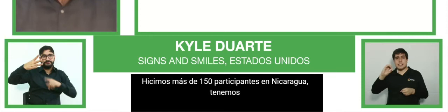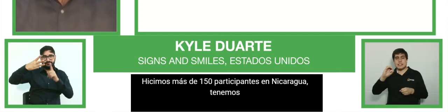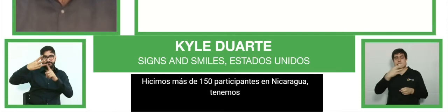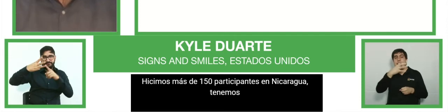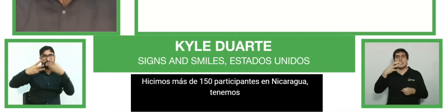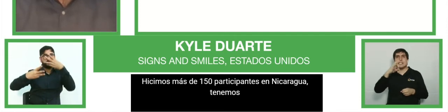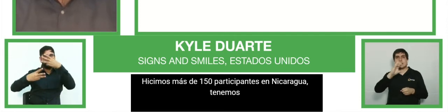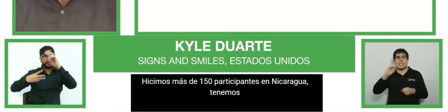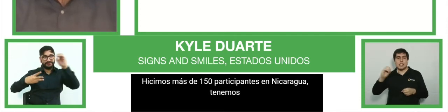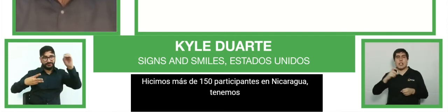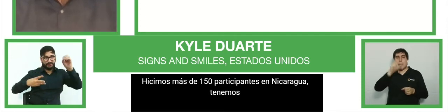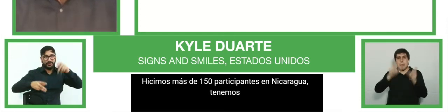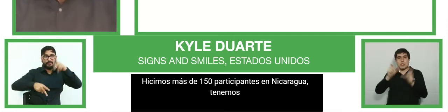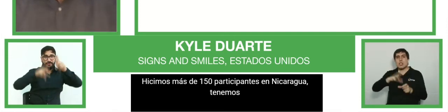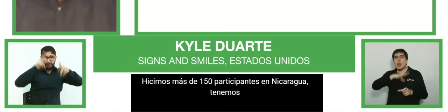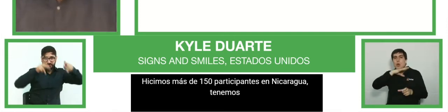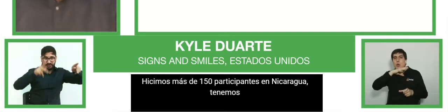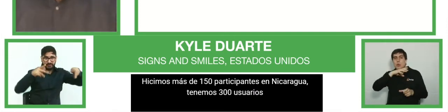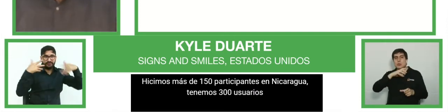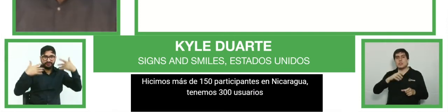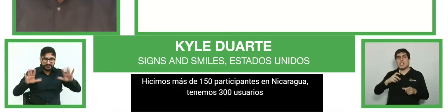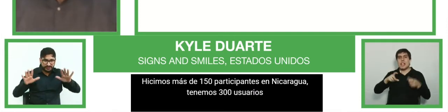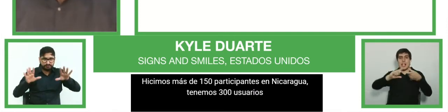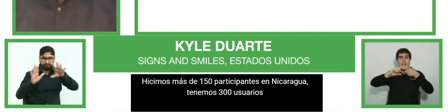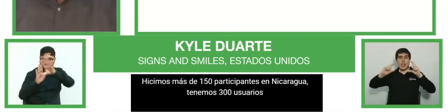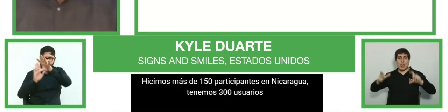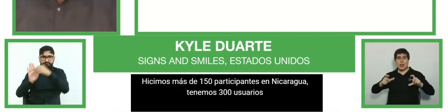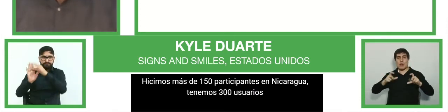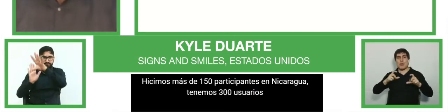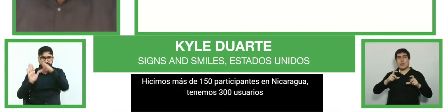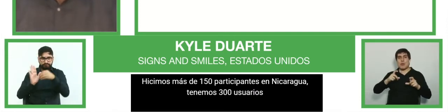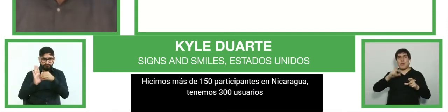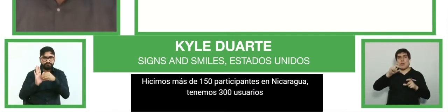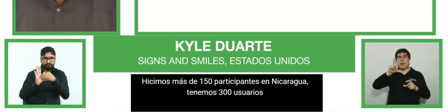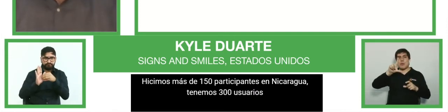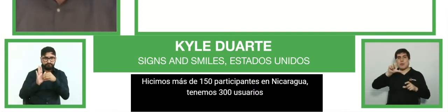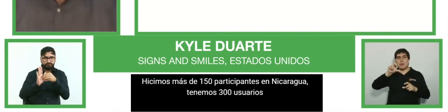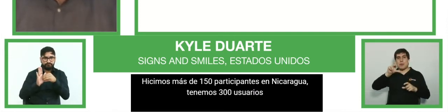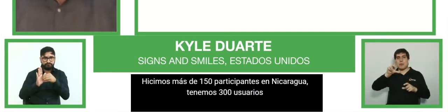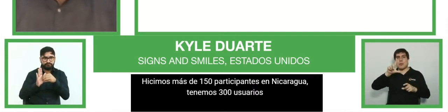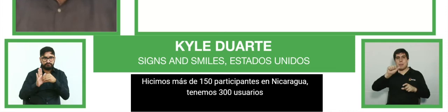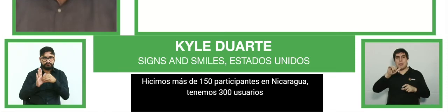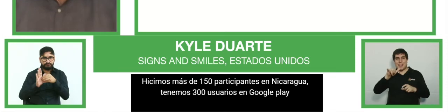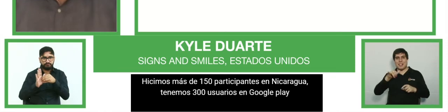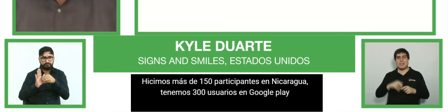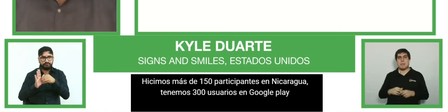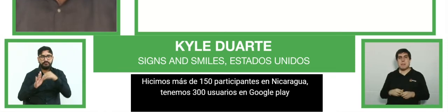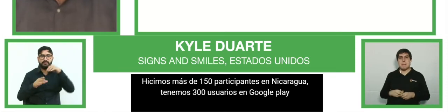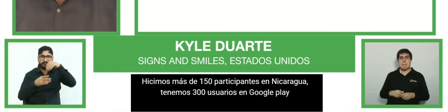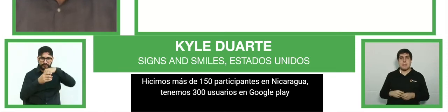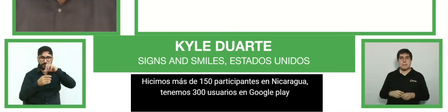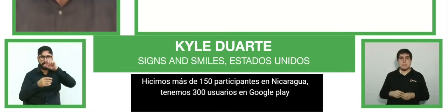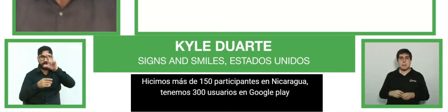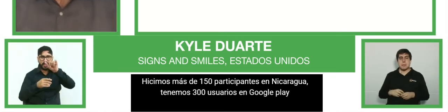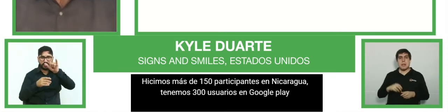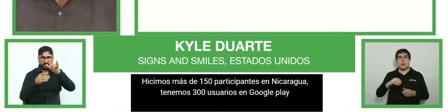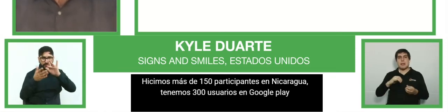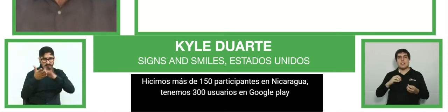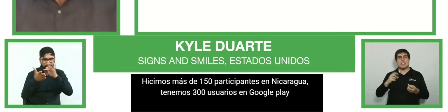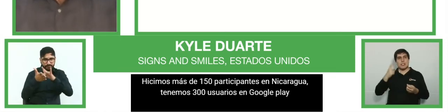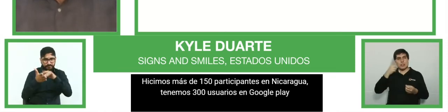y sentimos que podemos hacer mejor, así que tenemos que tratar cómo llegar a que esta app se use